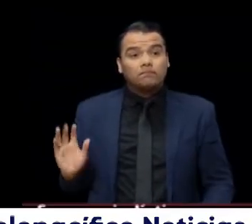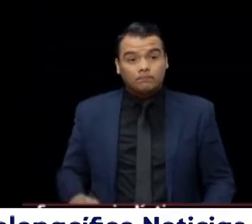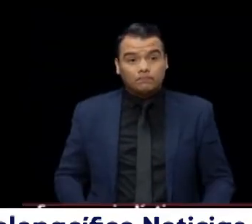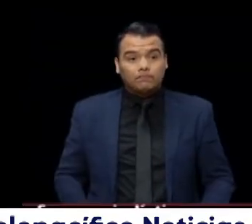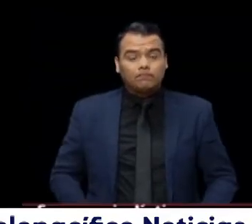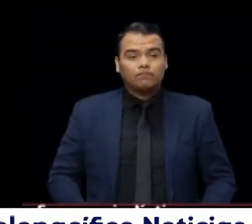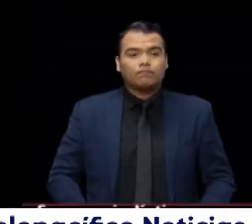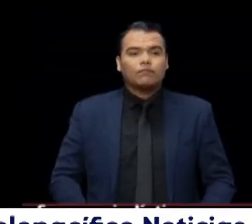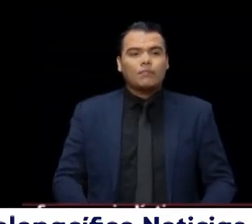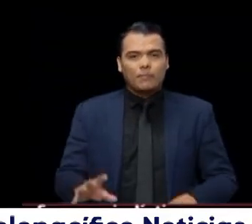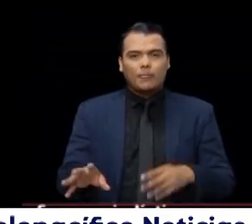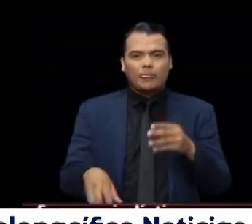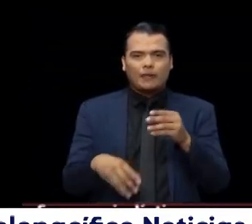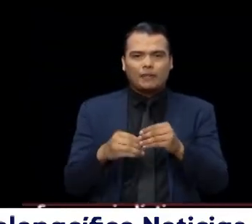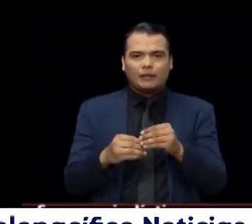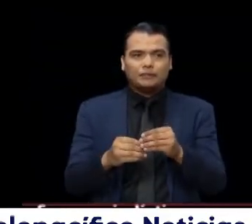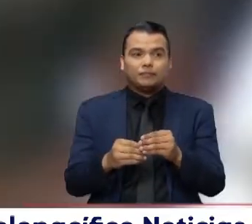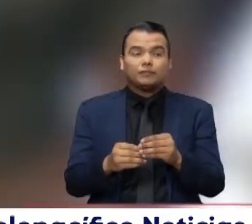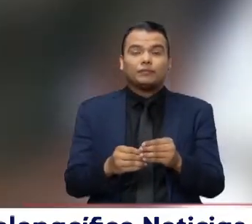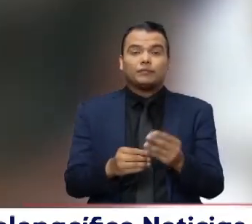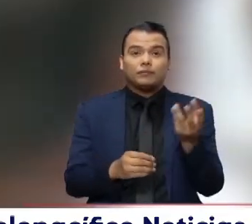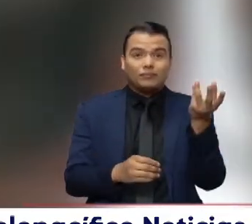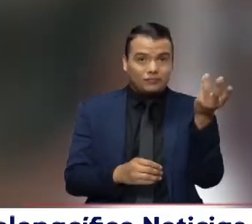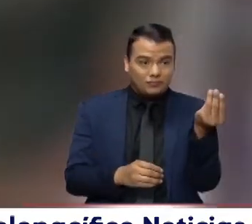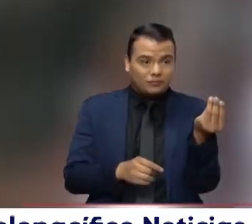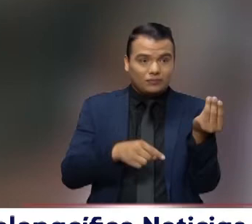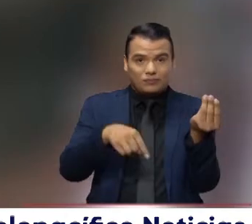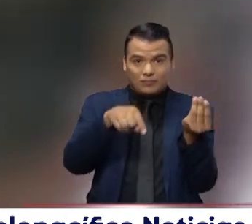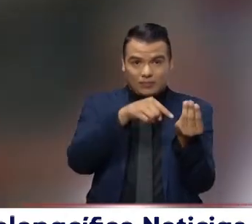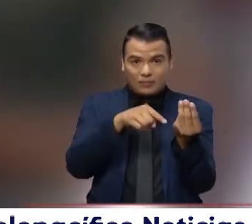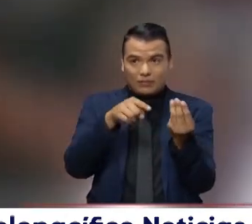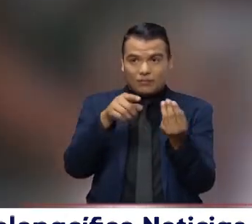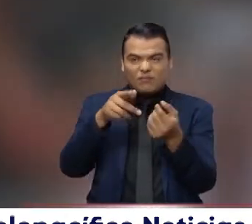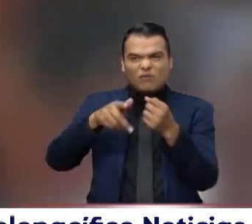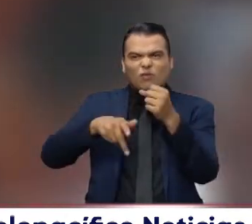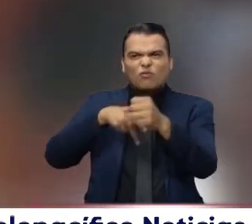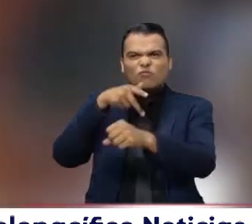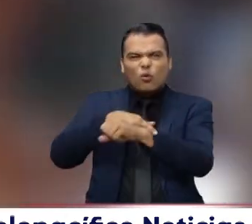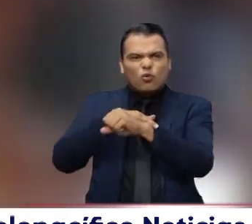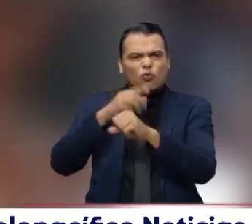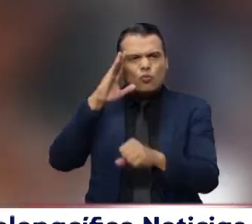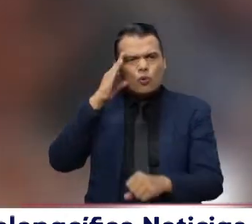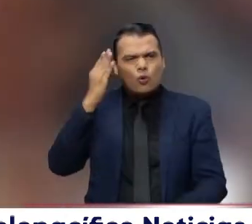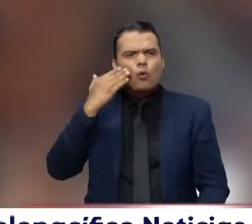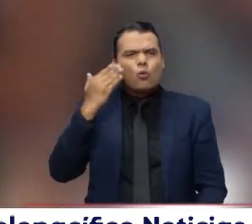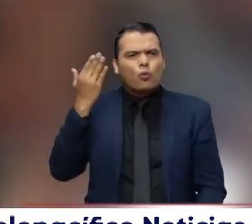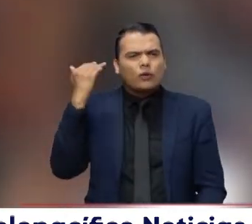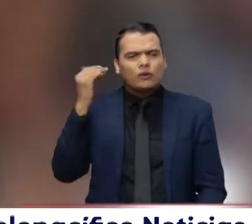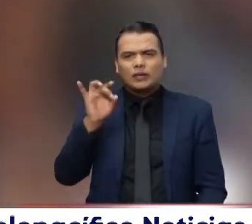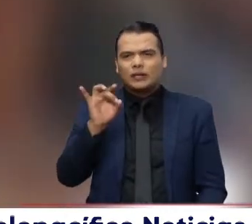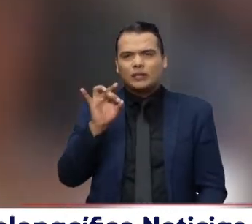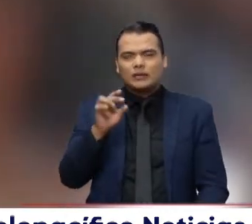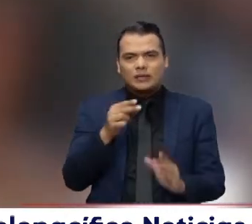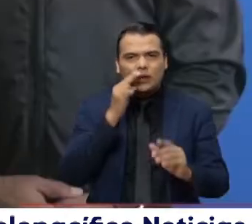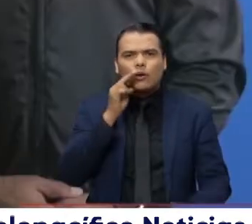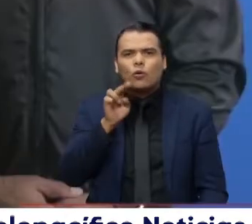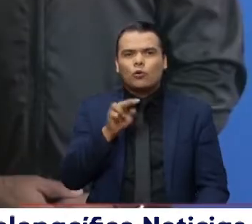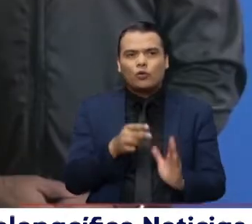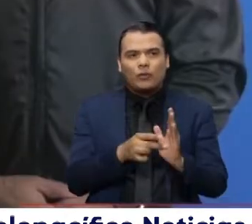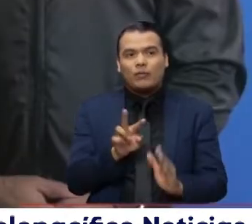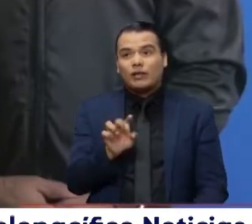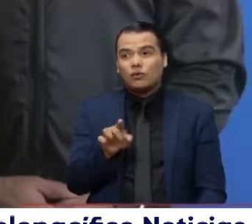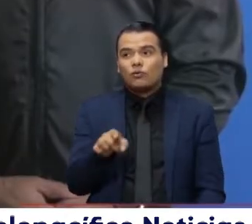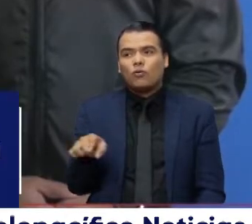lo señalaron como autores del ataque contra un uniformado de la policía el pasado 15 de junio de 2021. Se